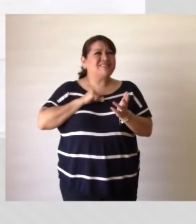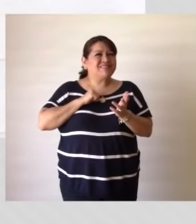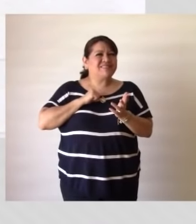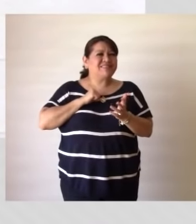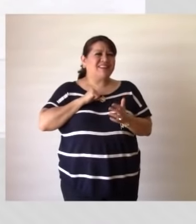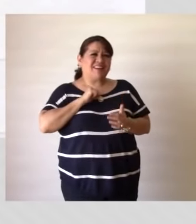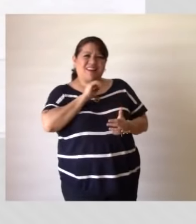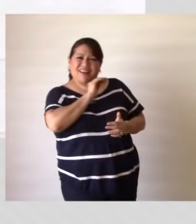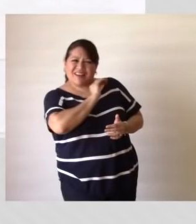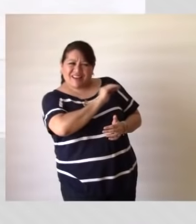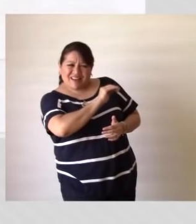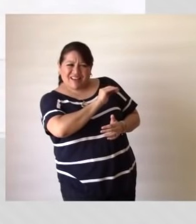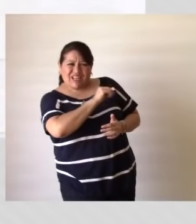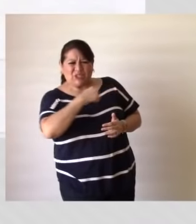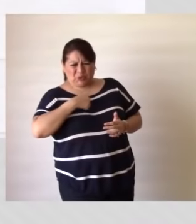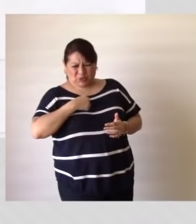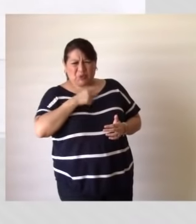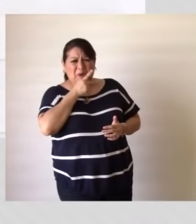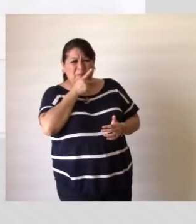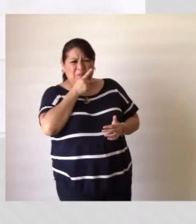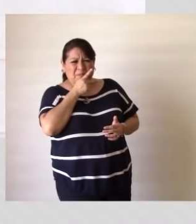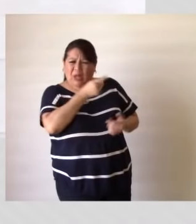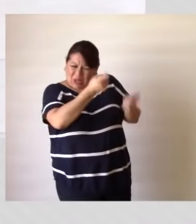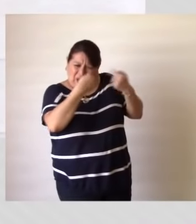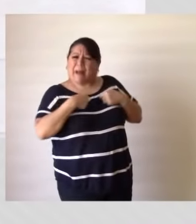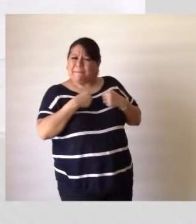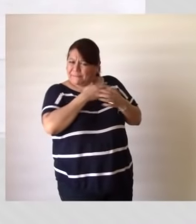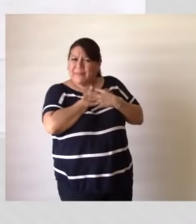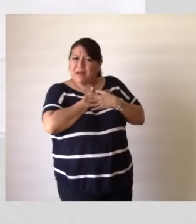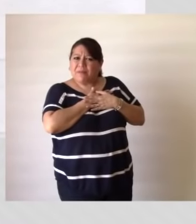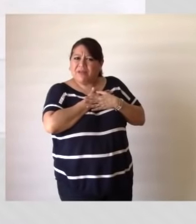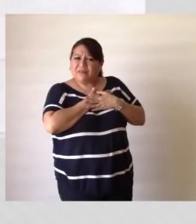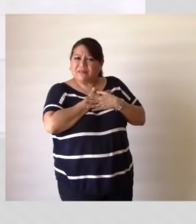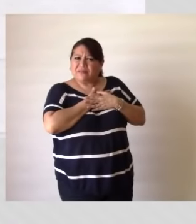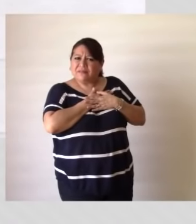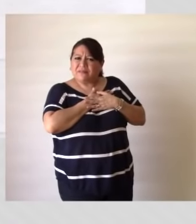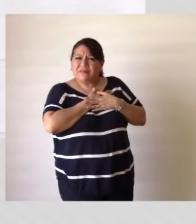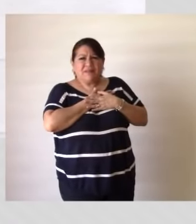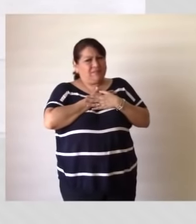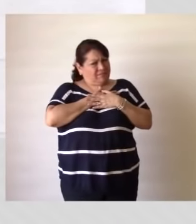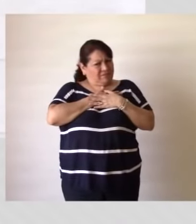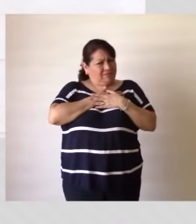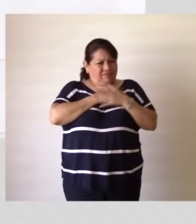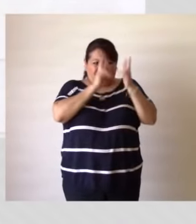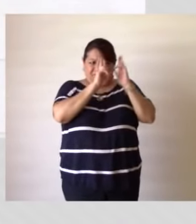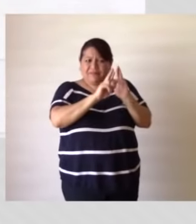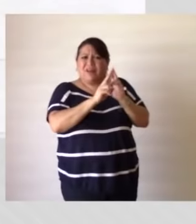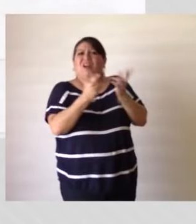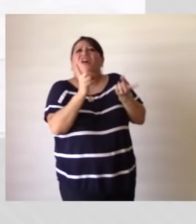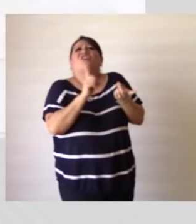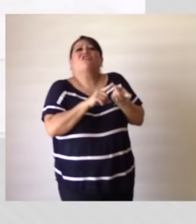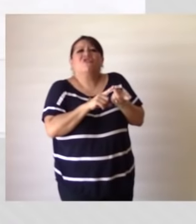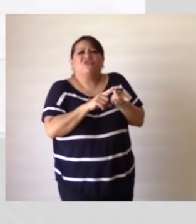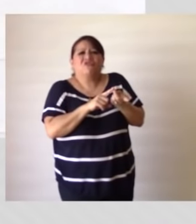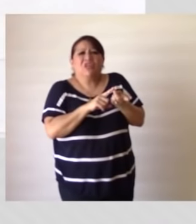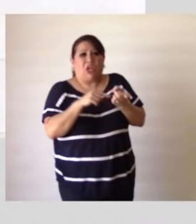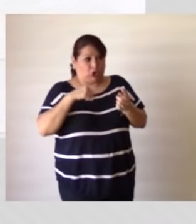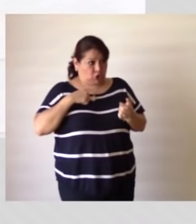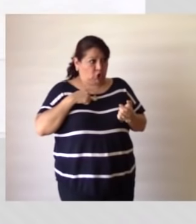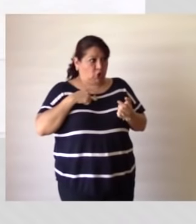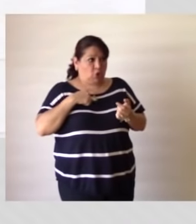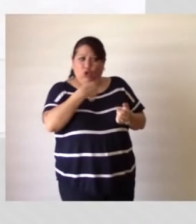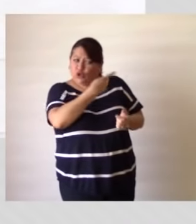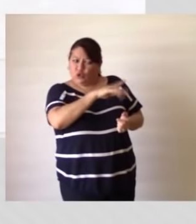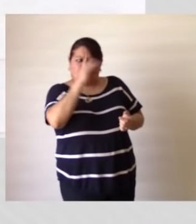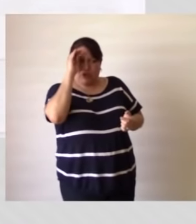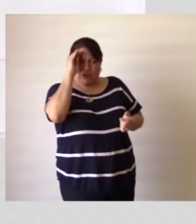en dónde está mi honra me amas como señor en dónde está mi honor porque